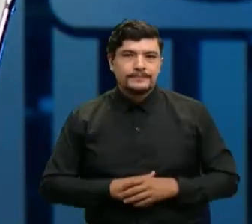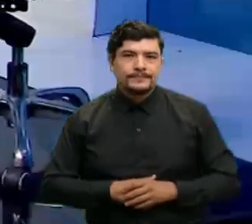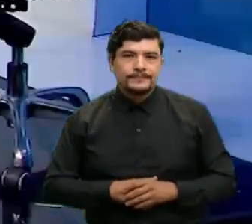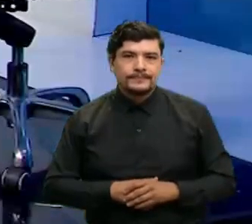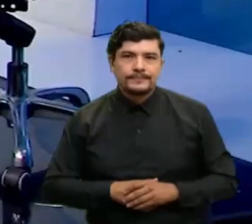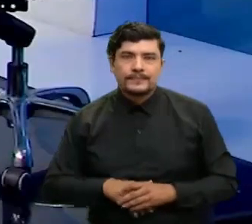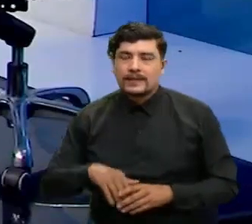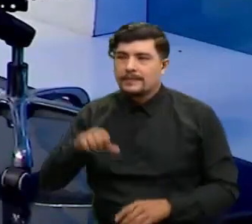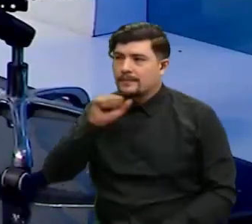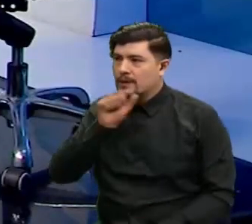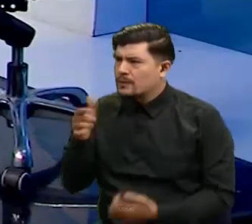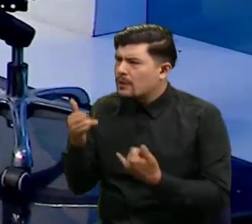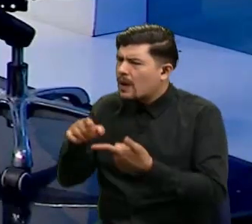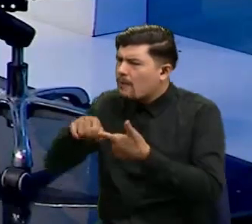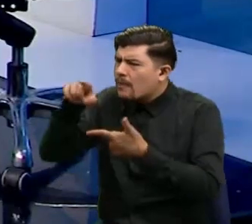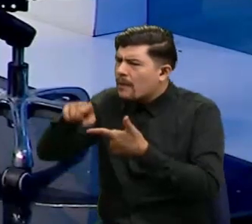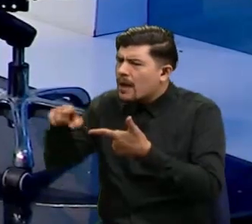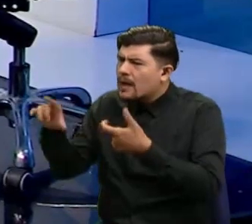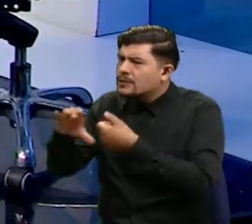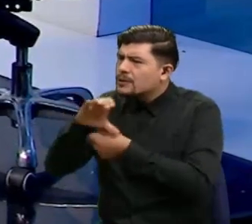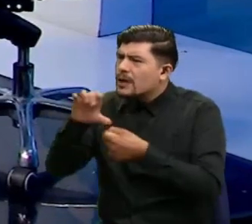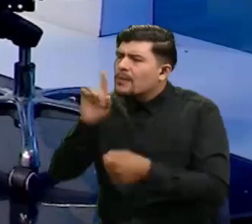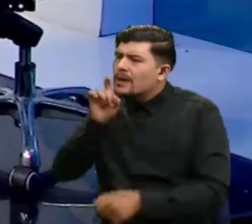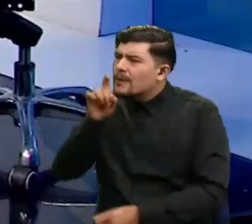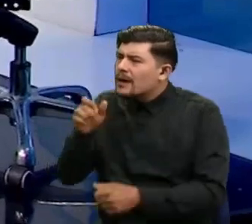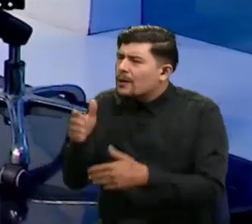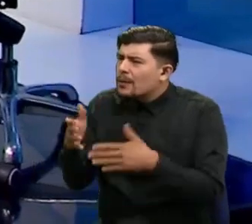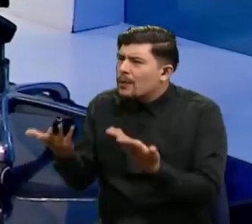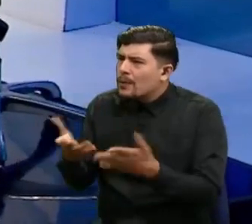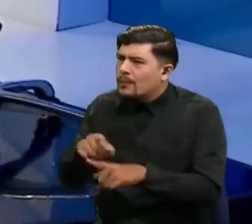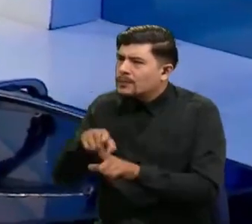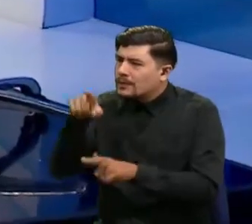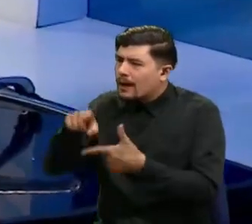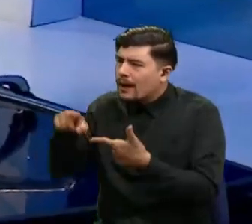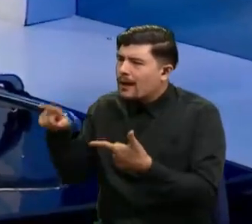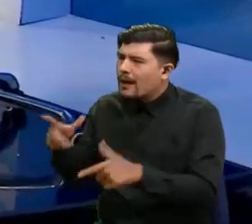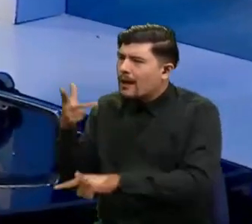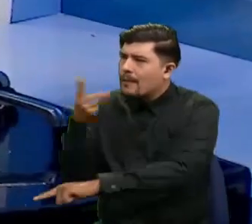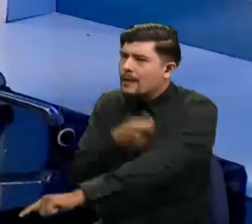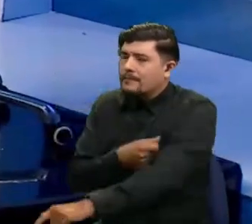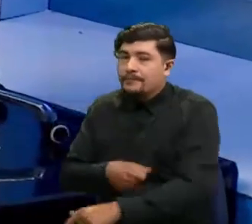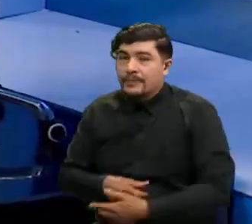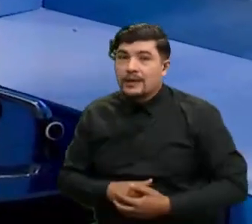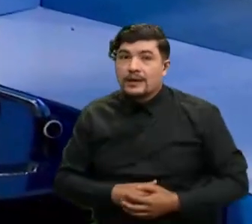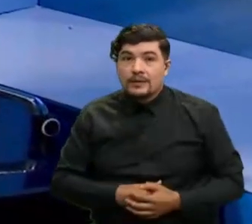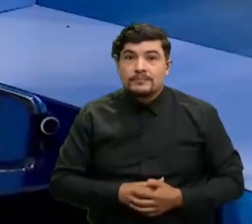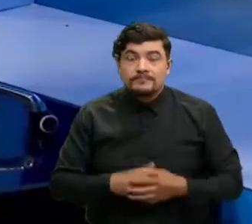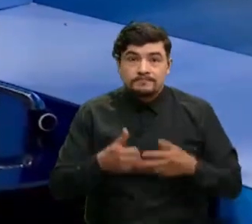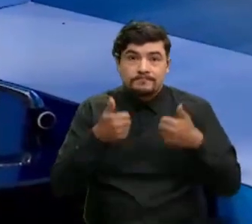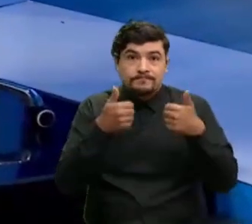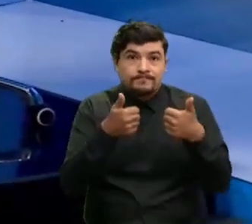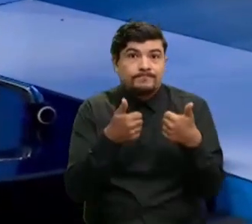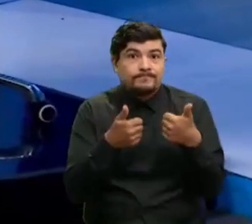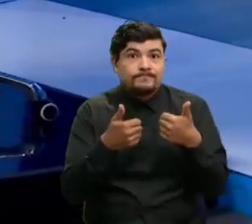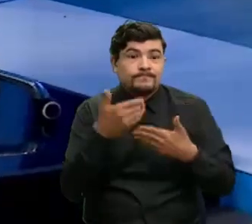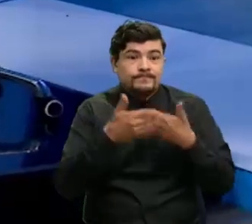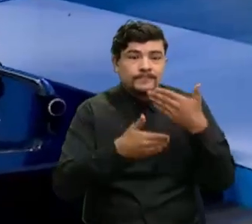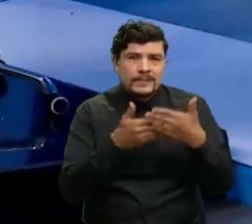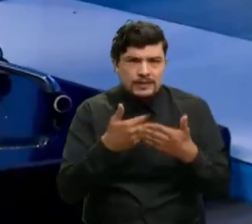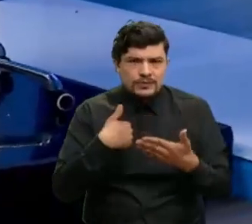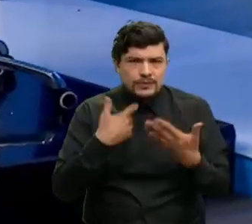Bucaramanga. Bueno, muy bien. Fíjate que es una fortaleza enorme que se ha construido. Yo quiero hacer